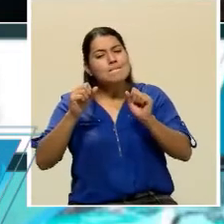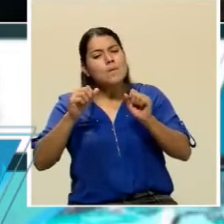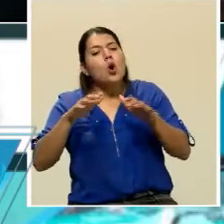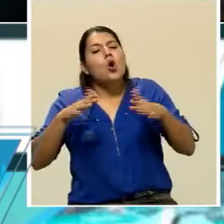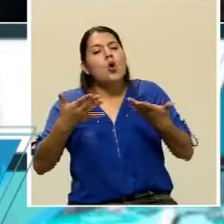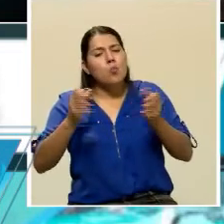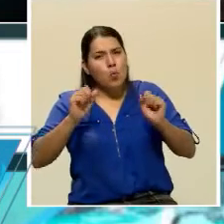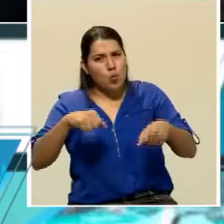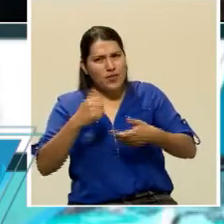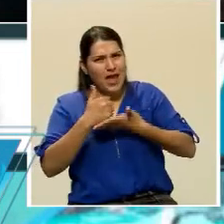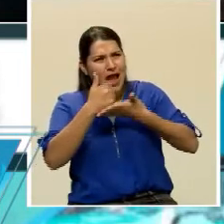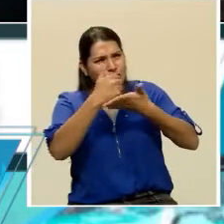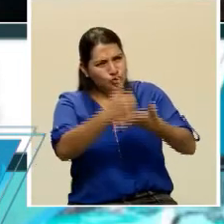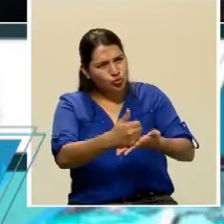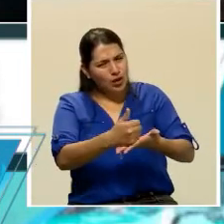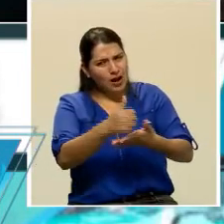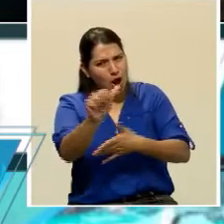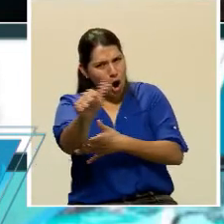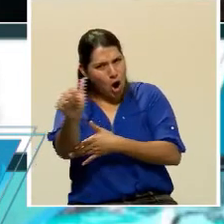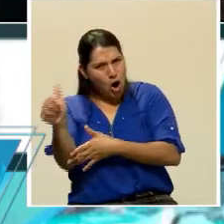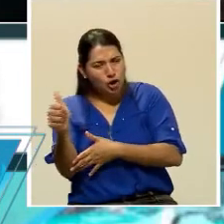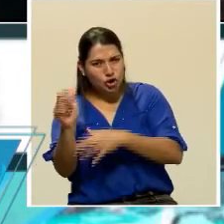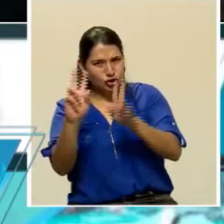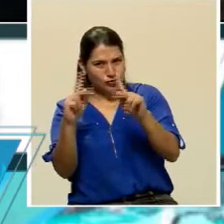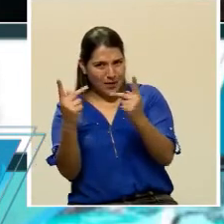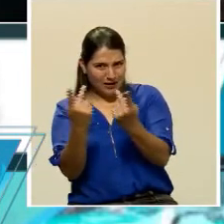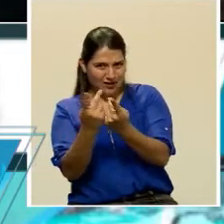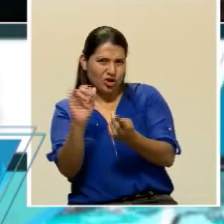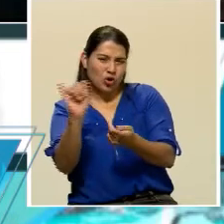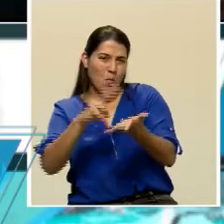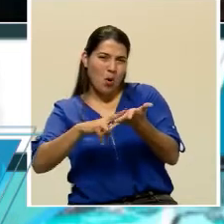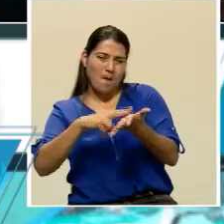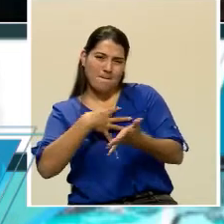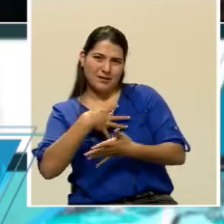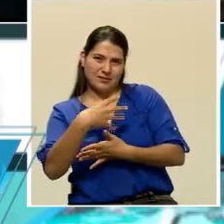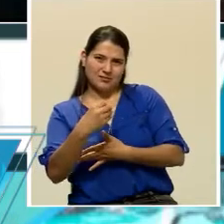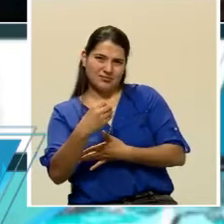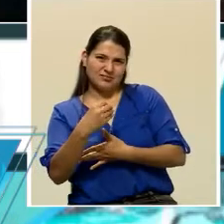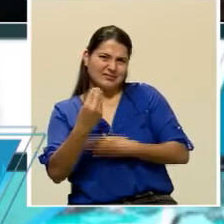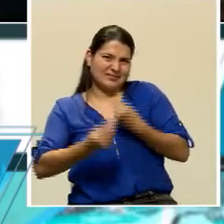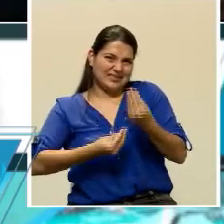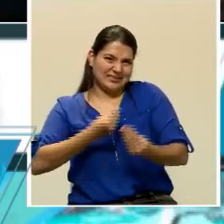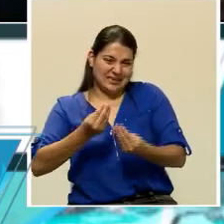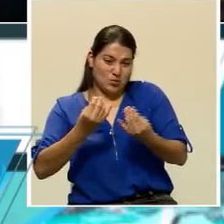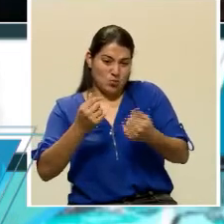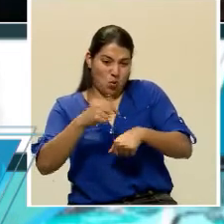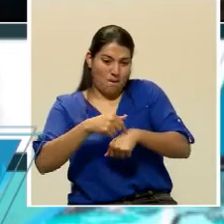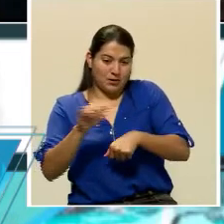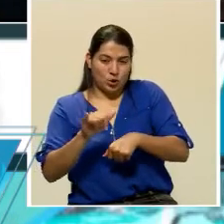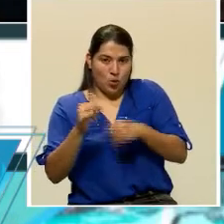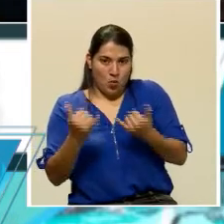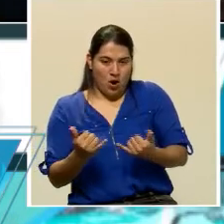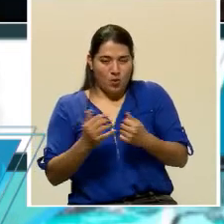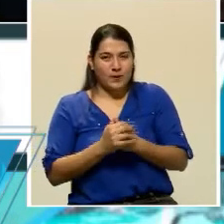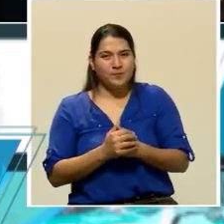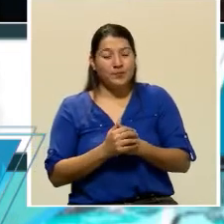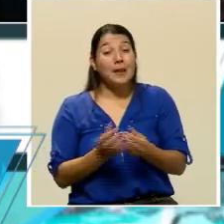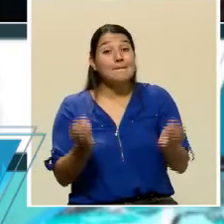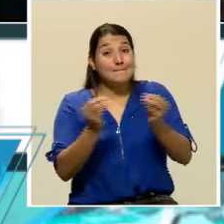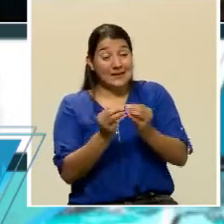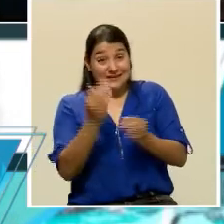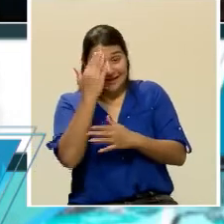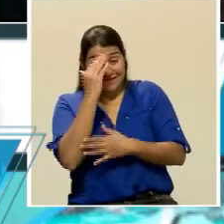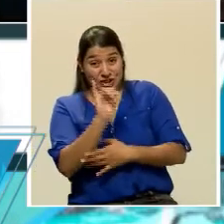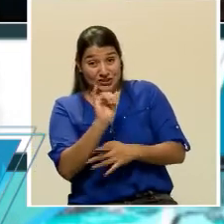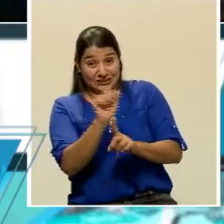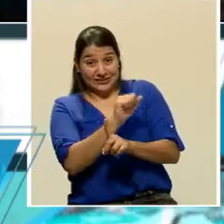a un partido como Liberación Nacional en una coyuntura como esta? Sobre todo teniendo en cuenta esta visión. Usted